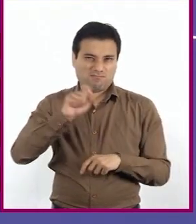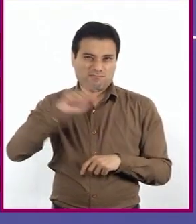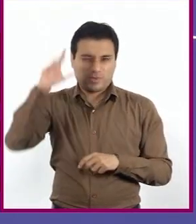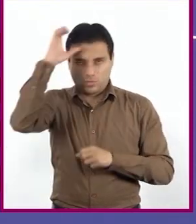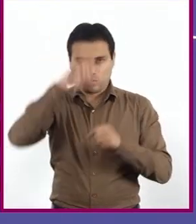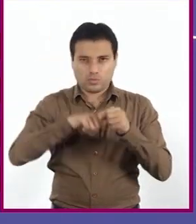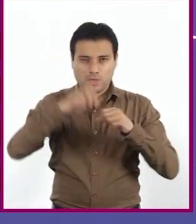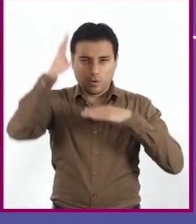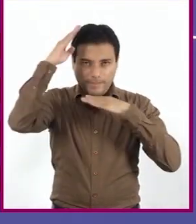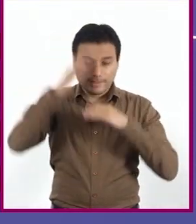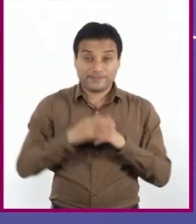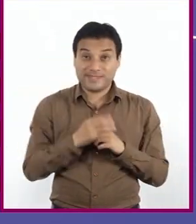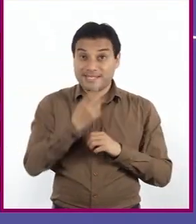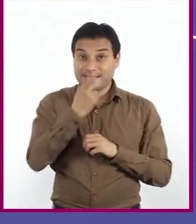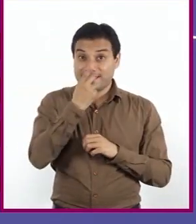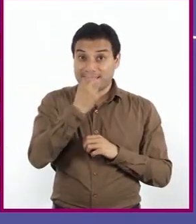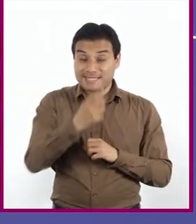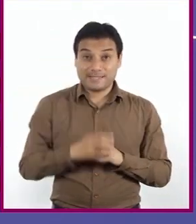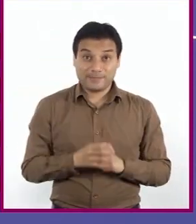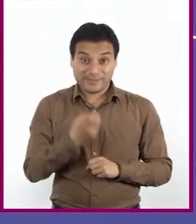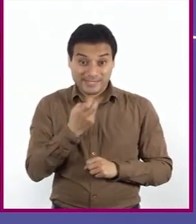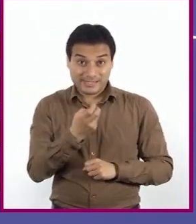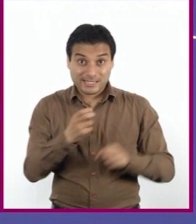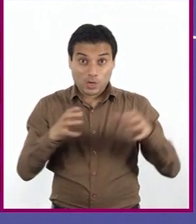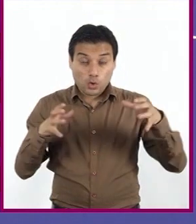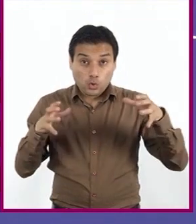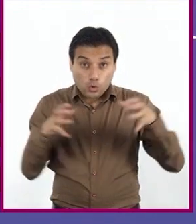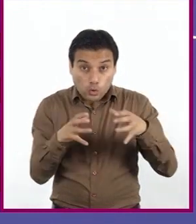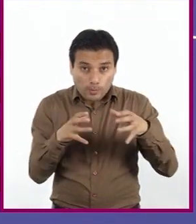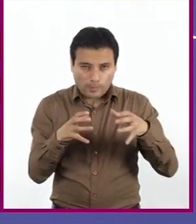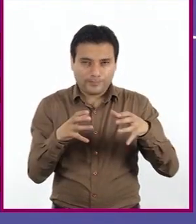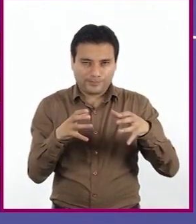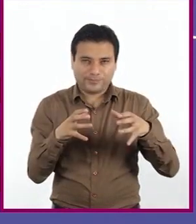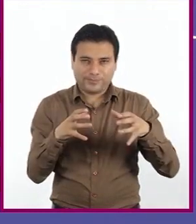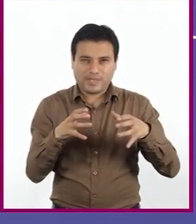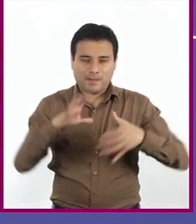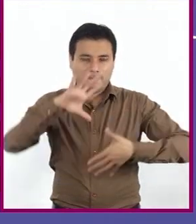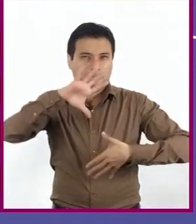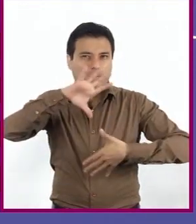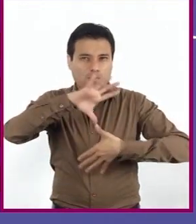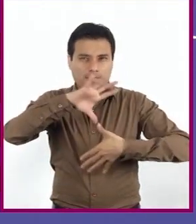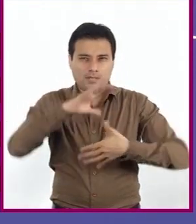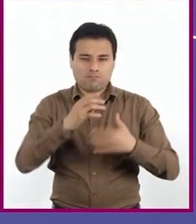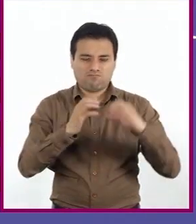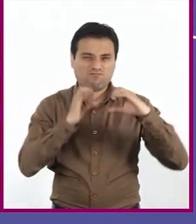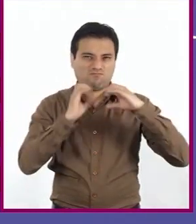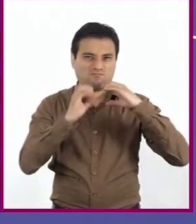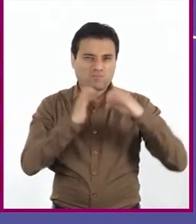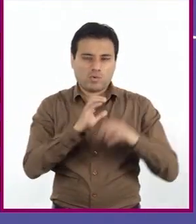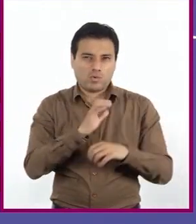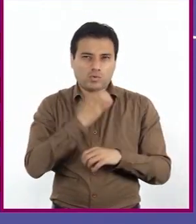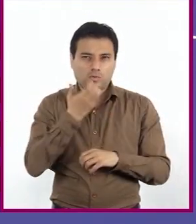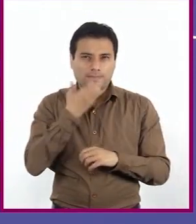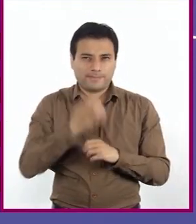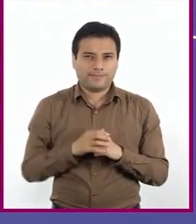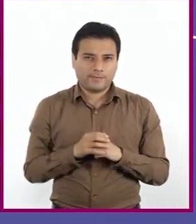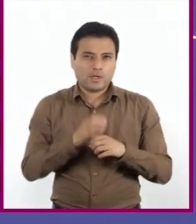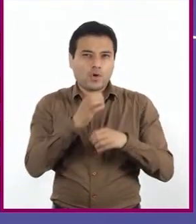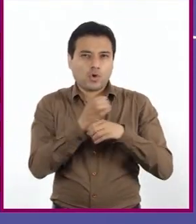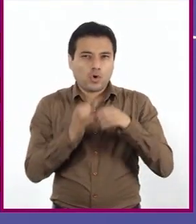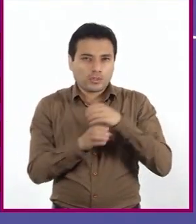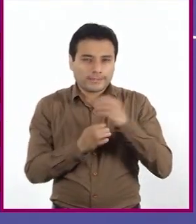la comunicación de esta cultura con toda Mesoamérica. El intercambio de algunos materiales como la